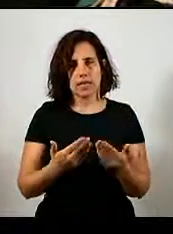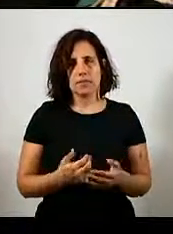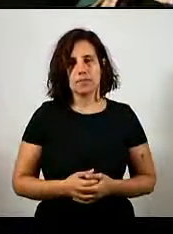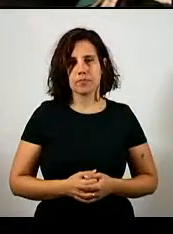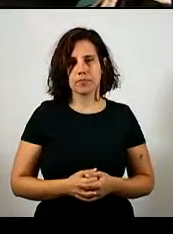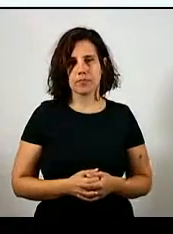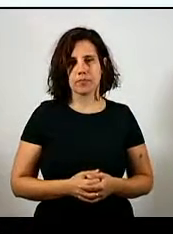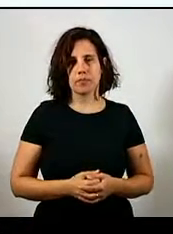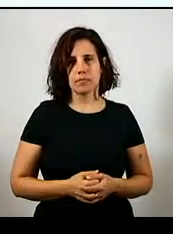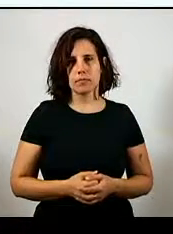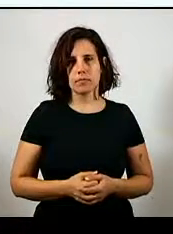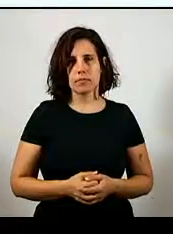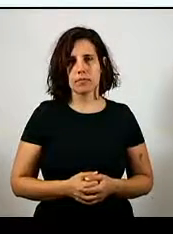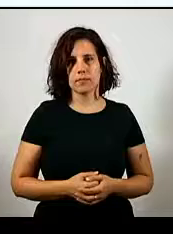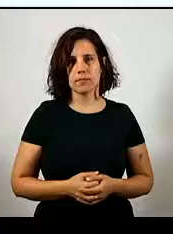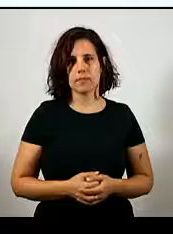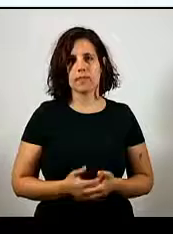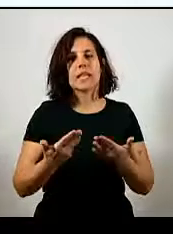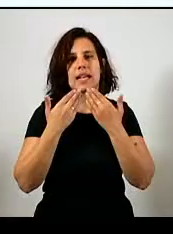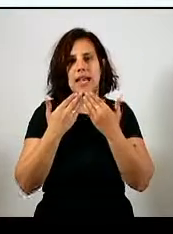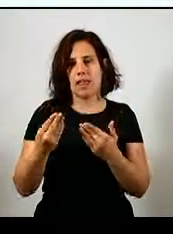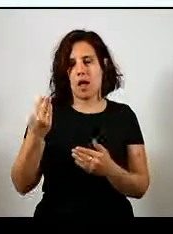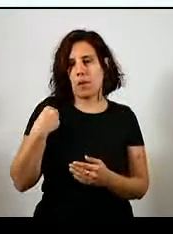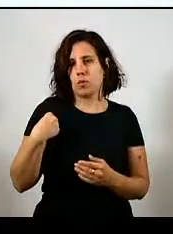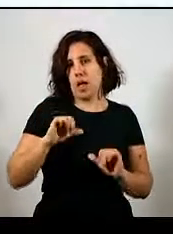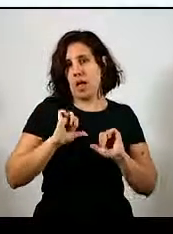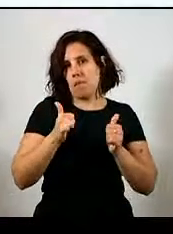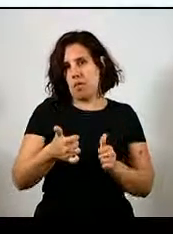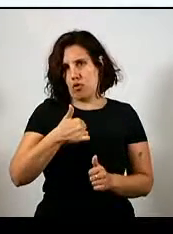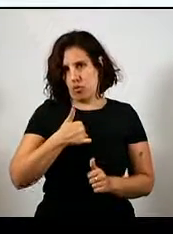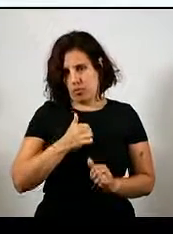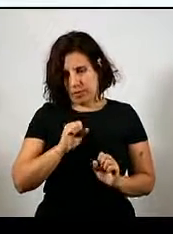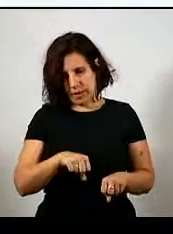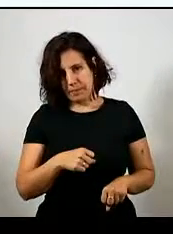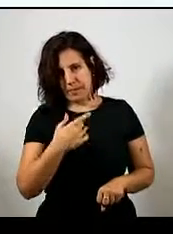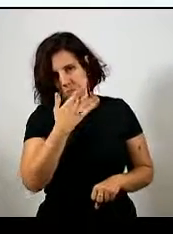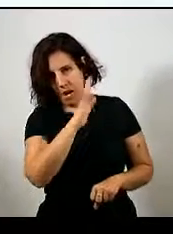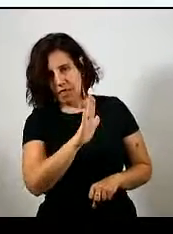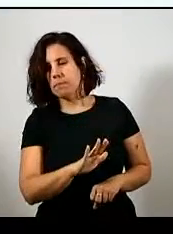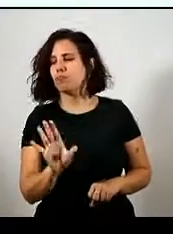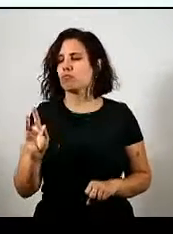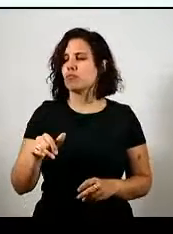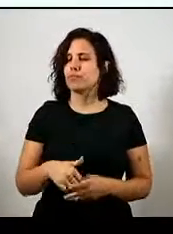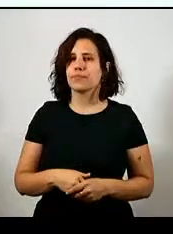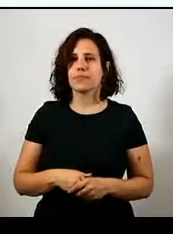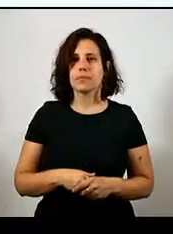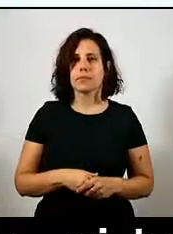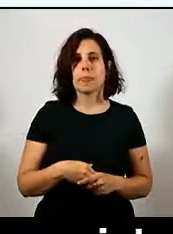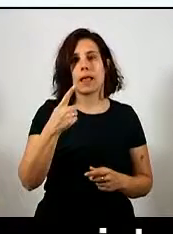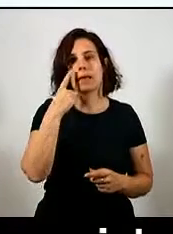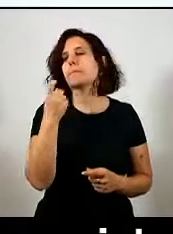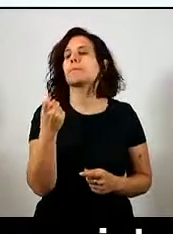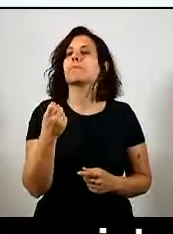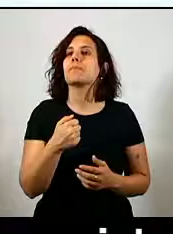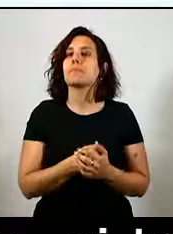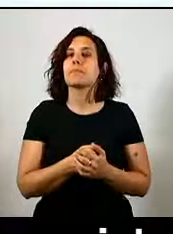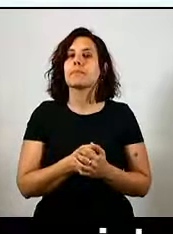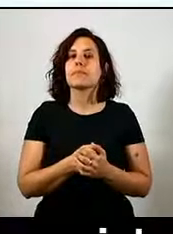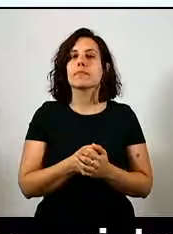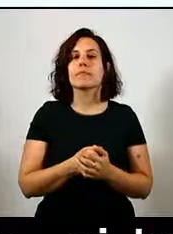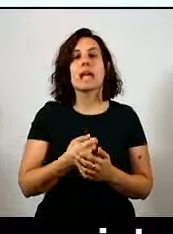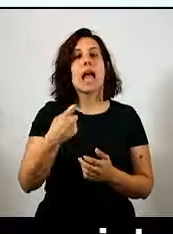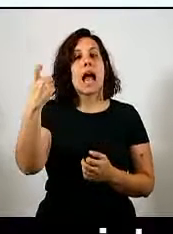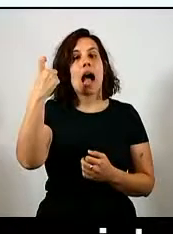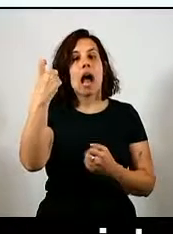Gracias por la pregunta. Pues comienzo yo, consejera, si te parece. El alumnado se va a